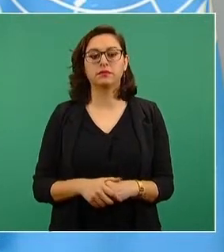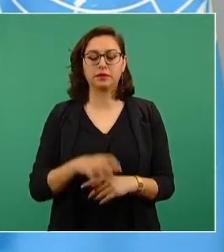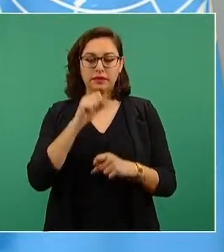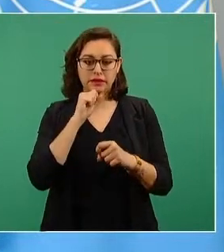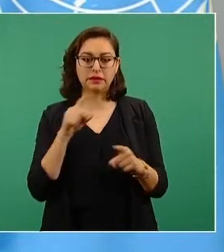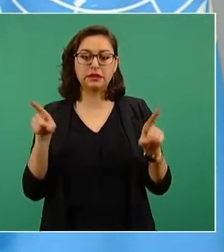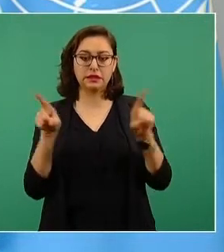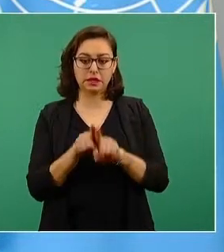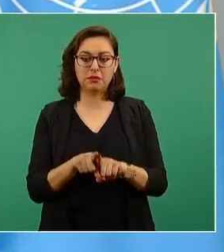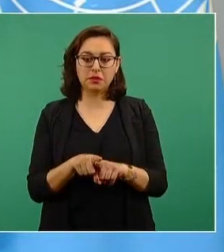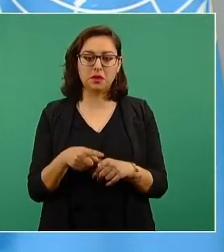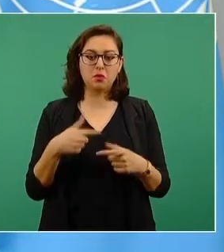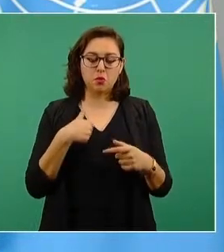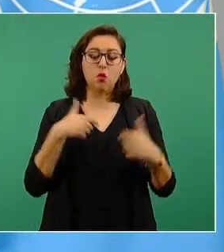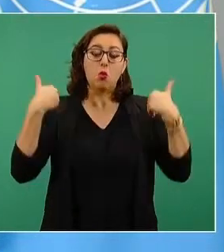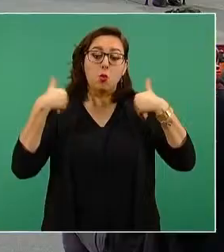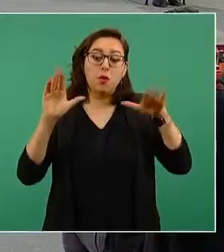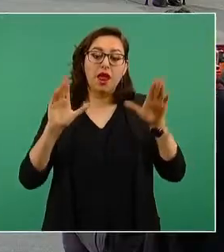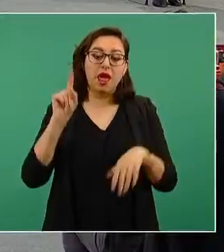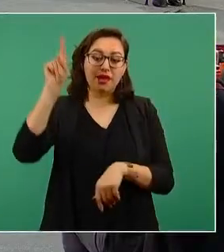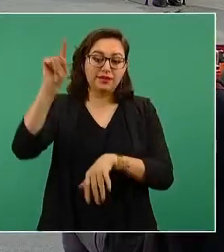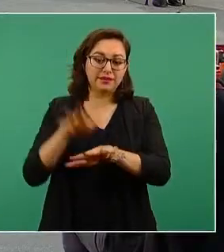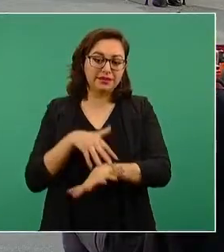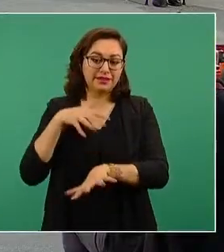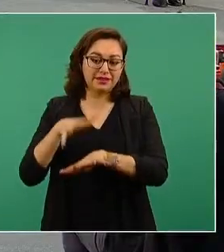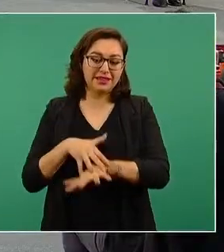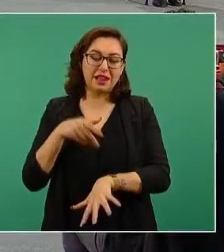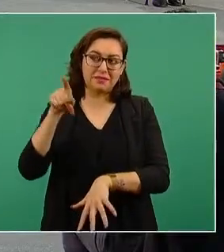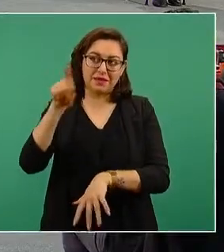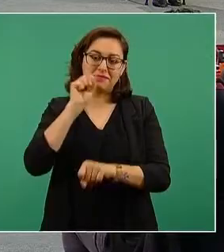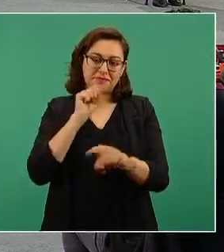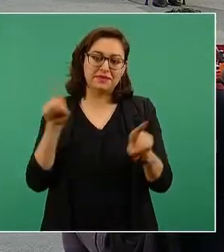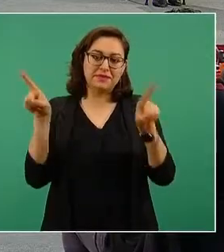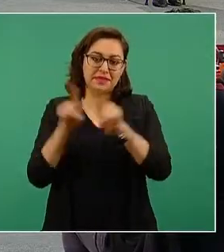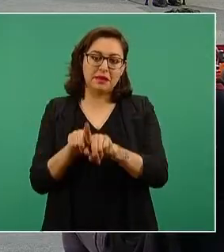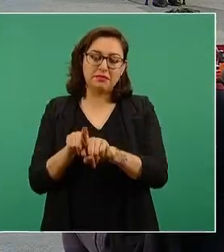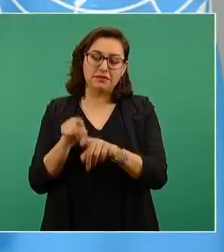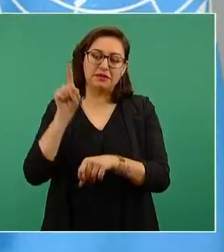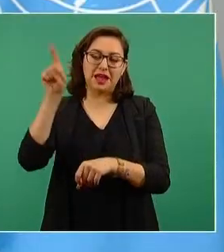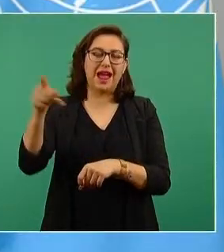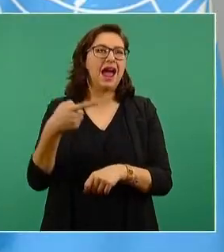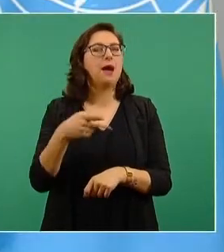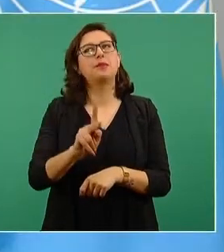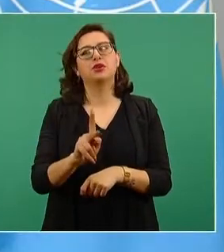Tlalpan porque también ahí tengo mi domicilio. No, ya la credencial ya la cambié.